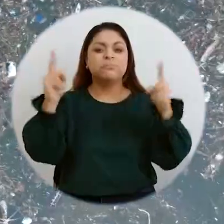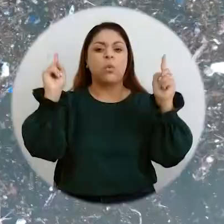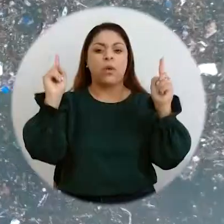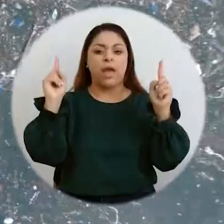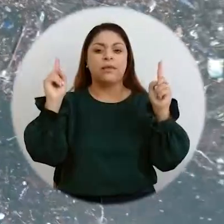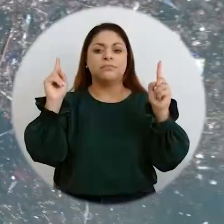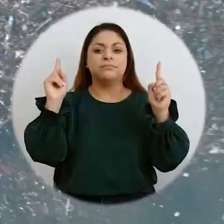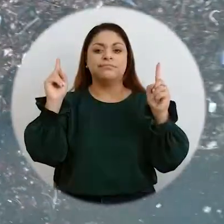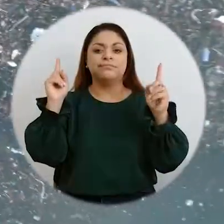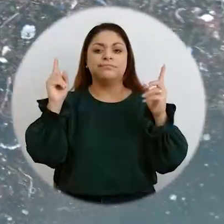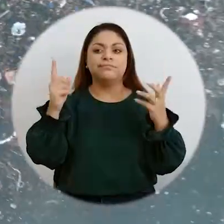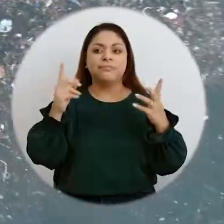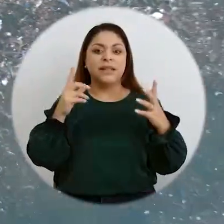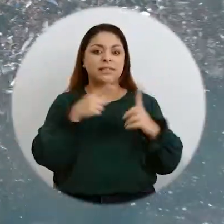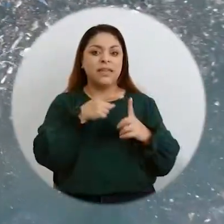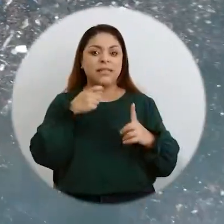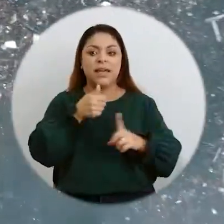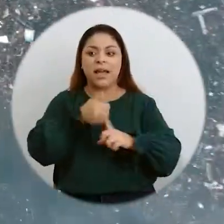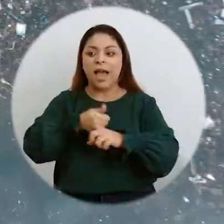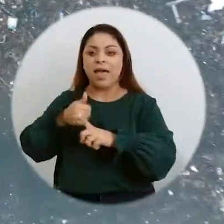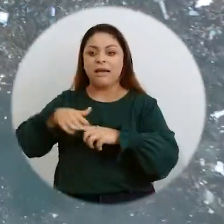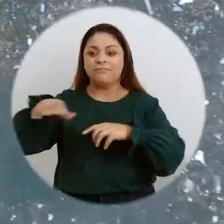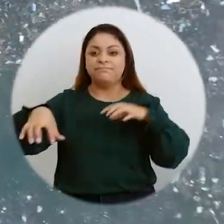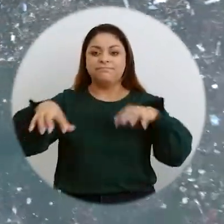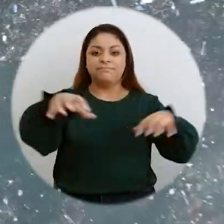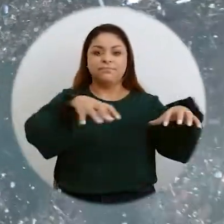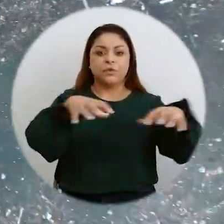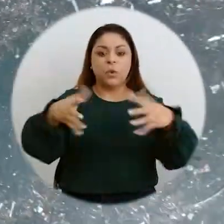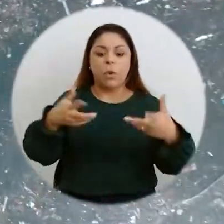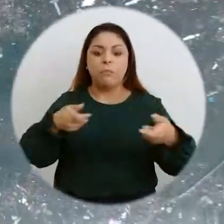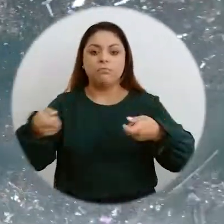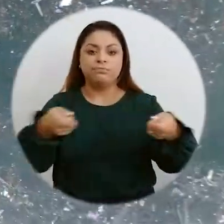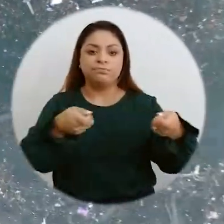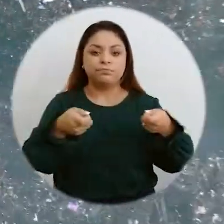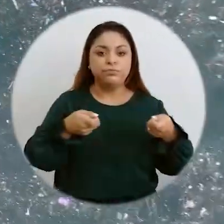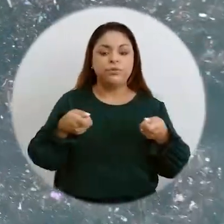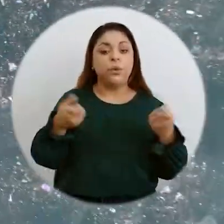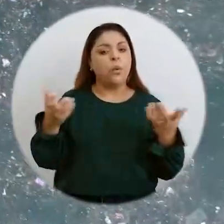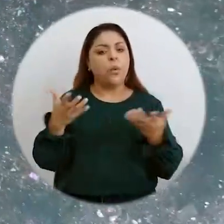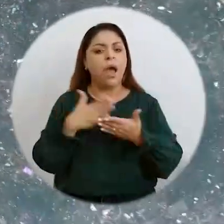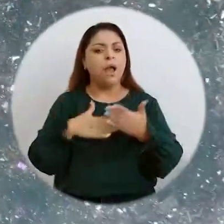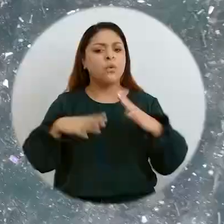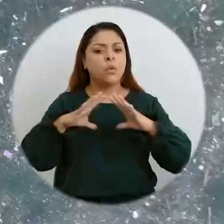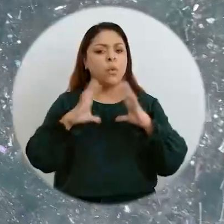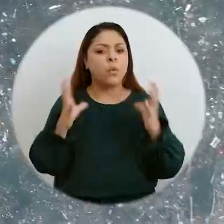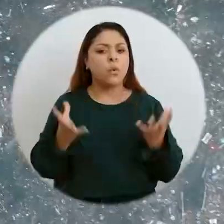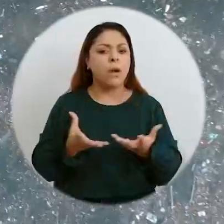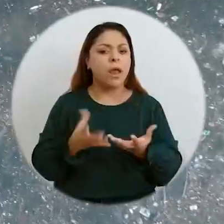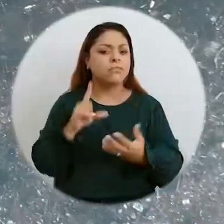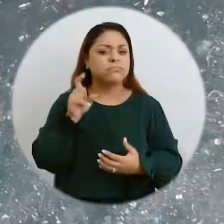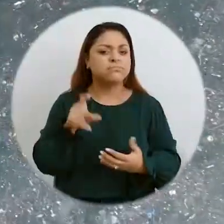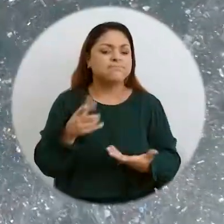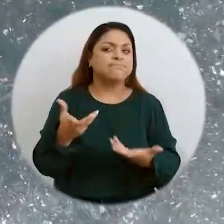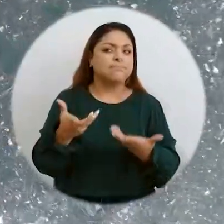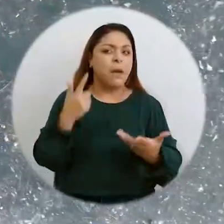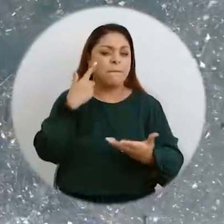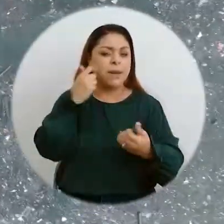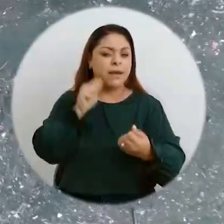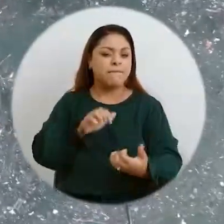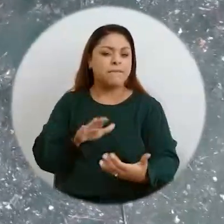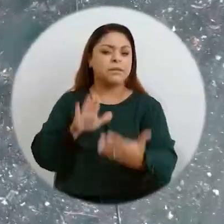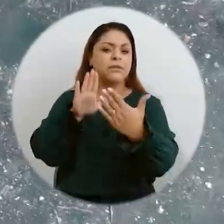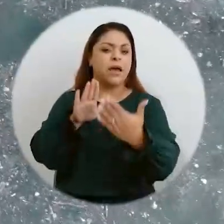de los estados, o si efectivamente se trata de una gestión global, ¿verdad?, para hacerle frente a ese problema